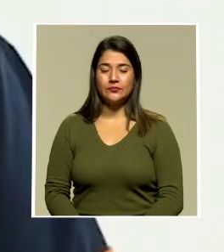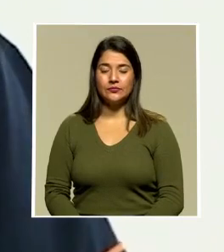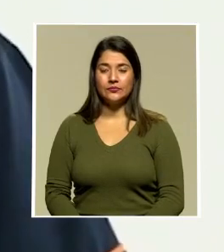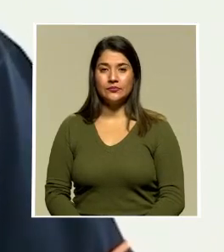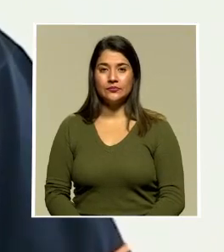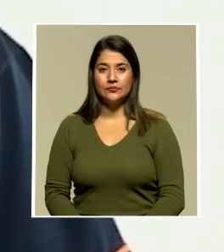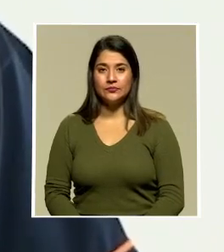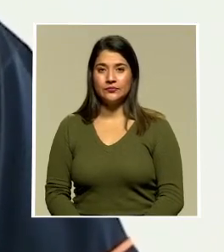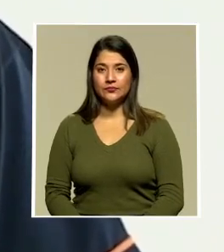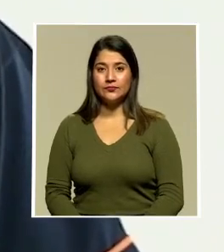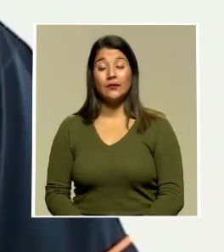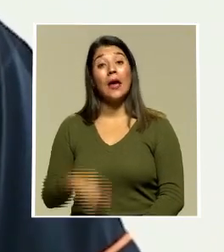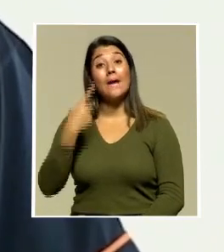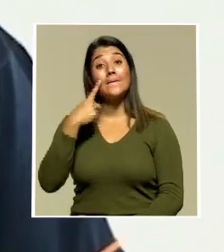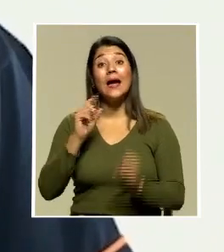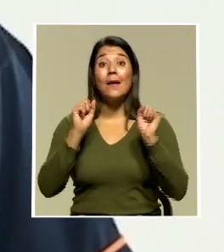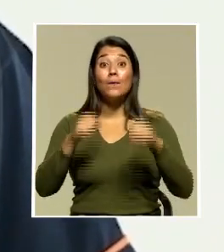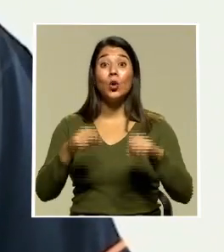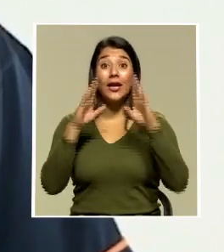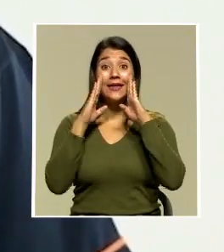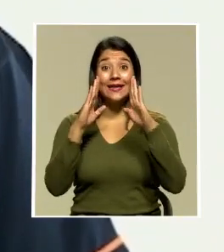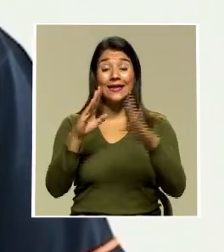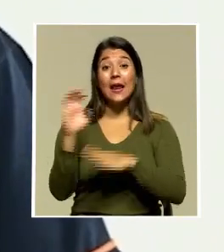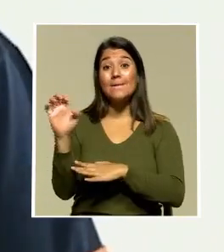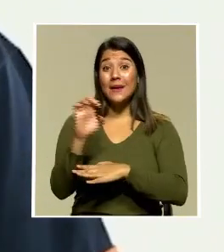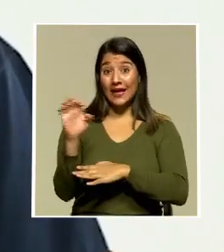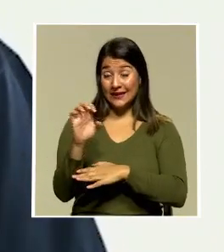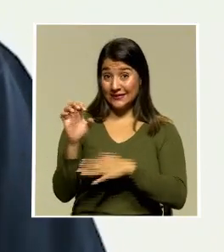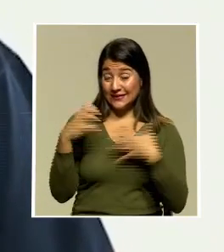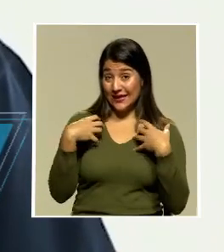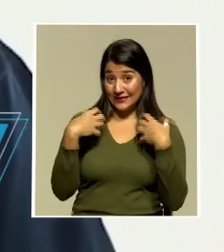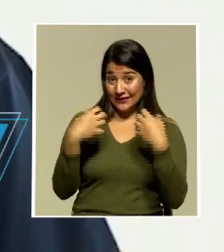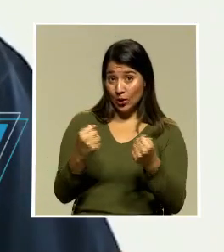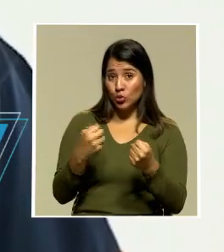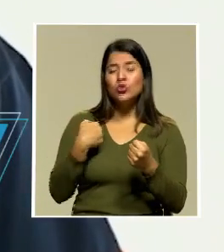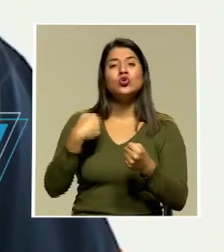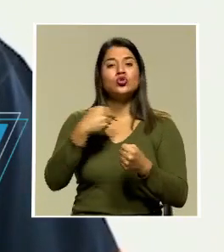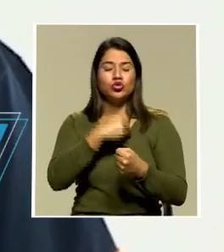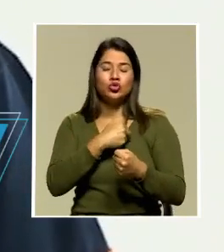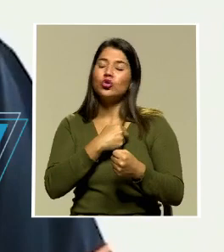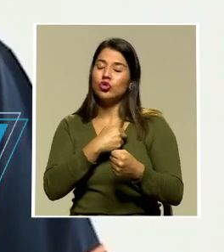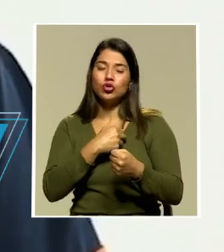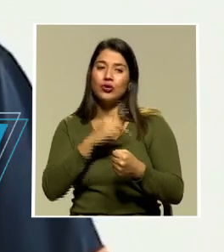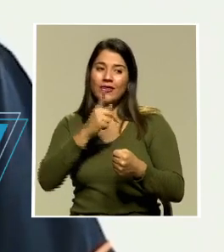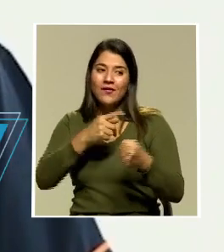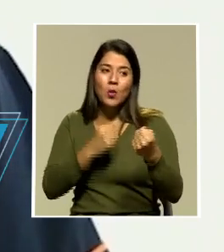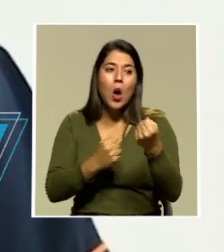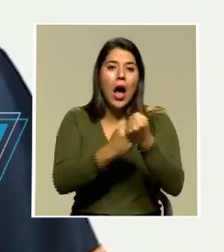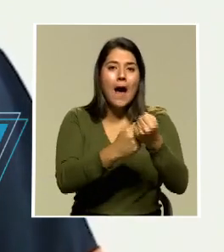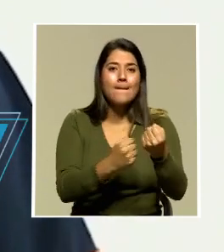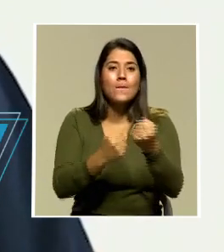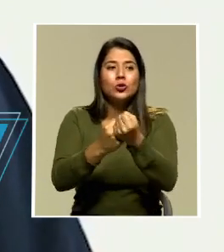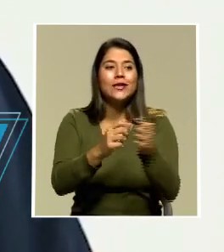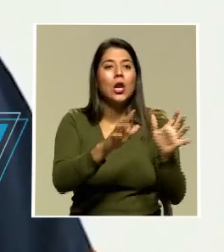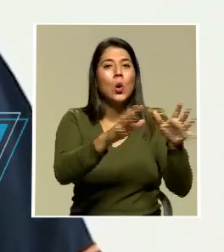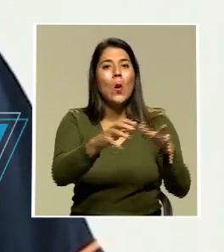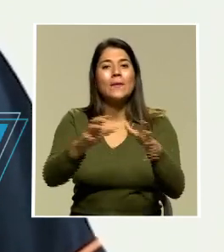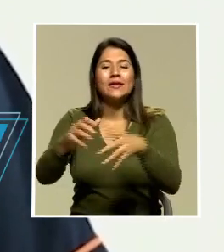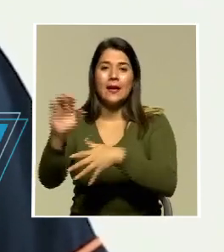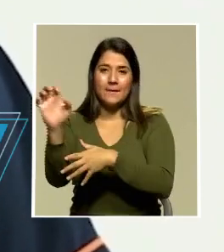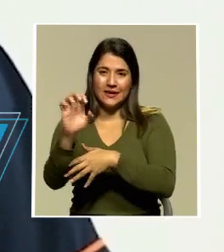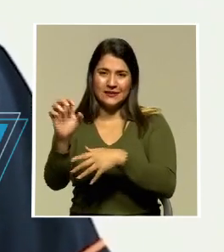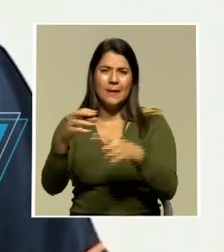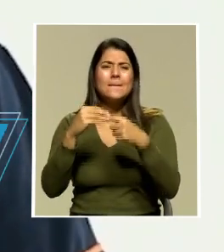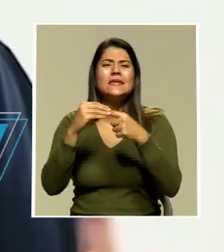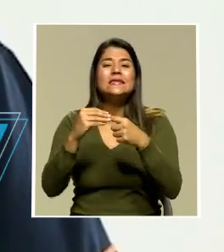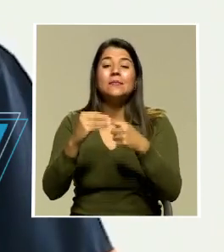En el marco de la atención de esta emergencia sanitaria, ha surgido la necesidad de apoyar a los comités municipales de emergencia, principalmente a las áreas de salud,